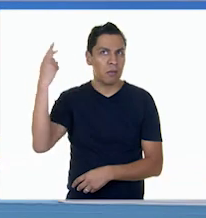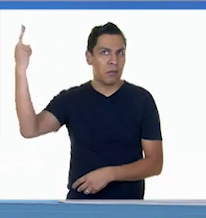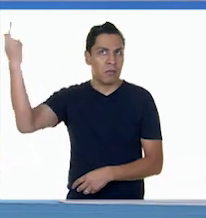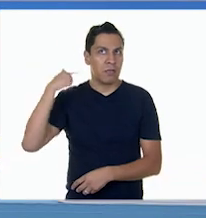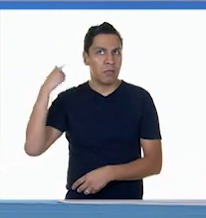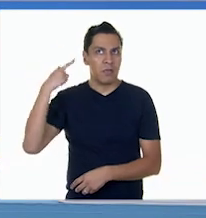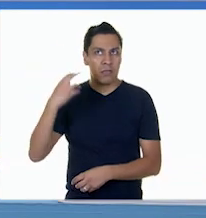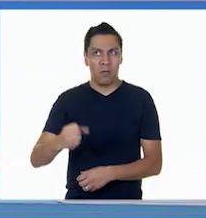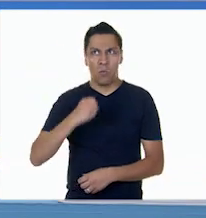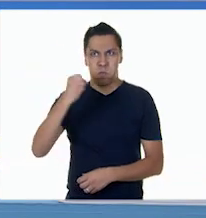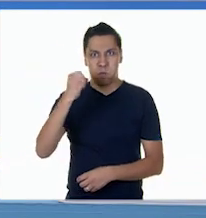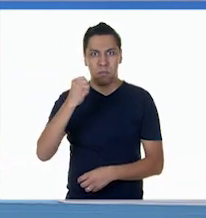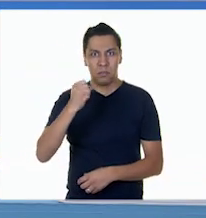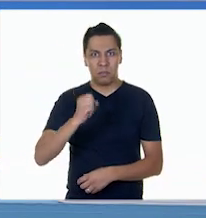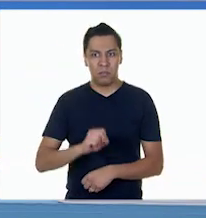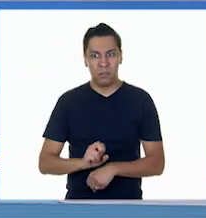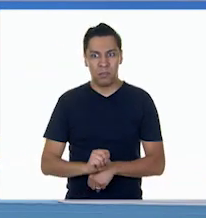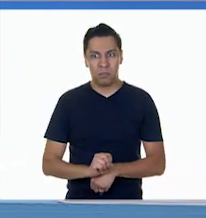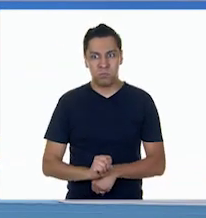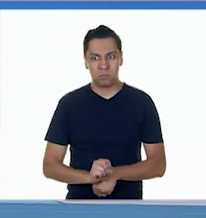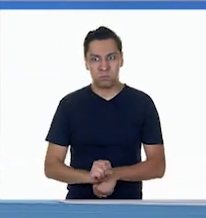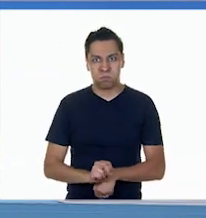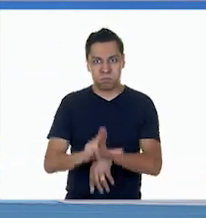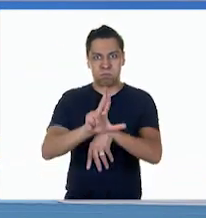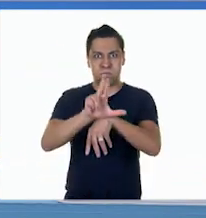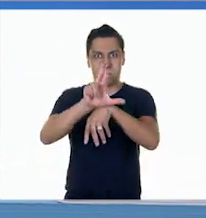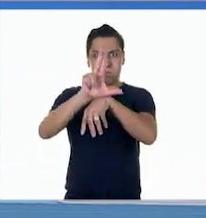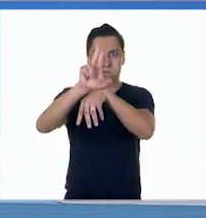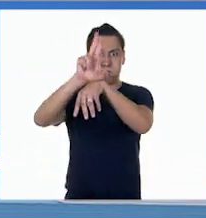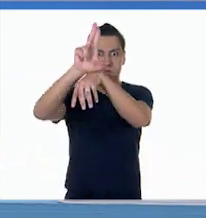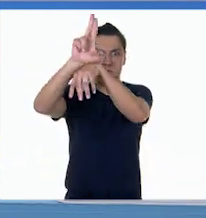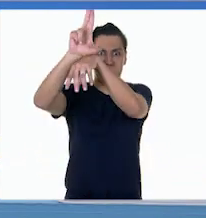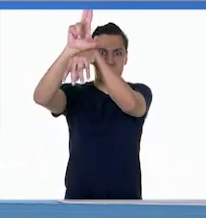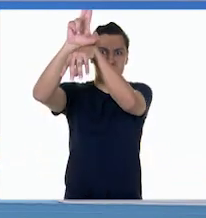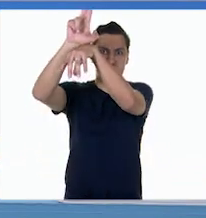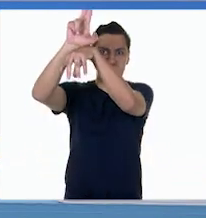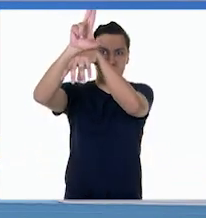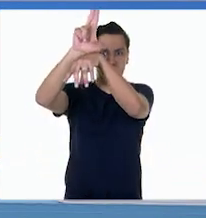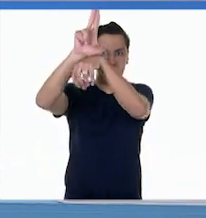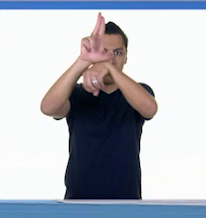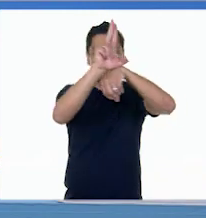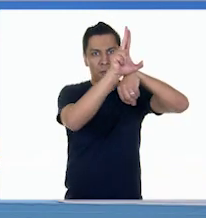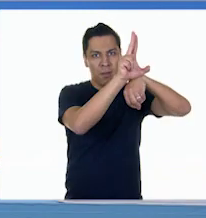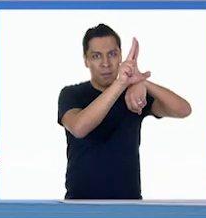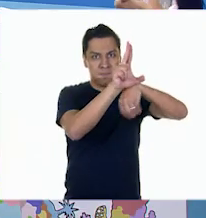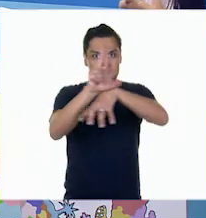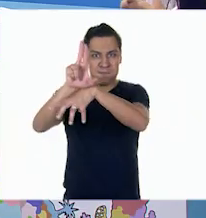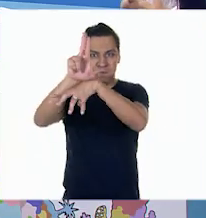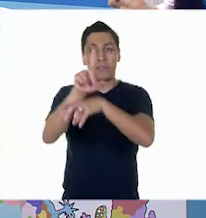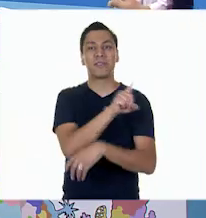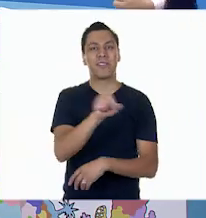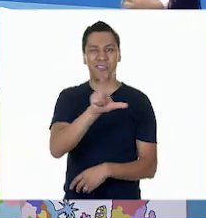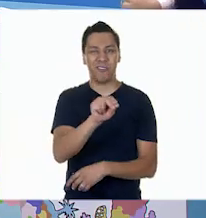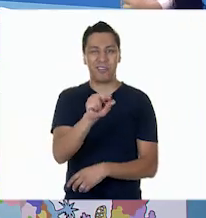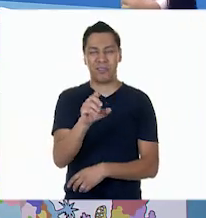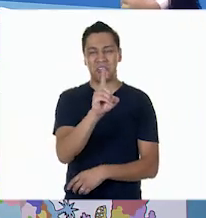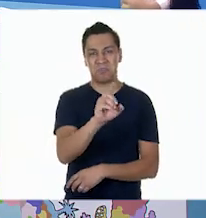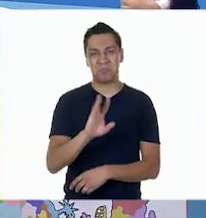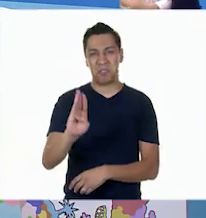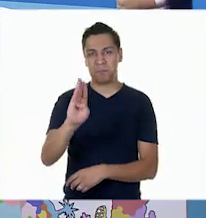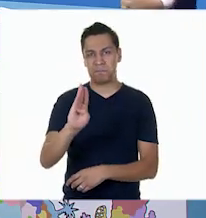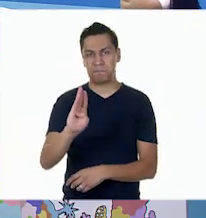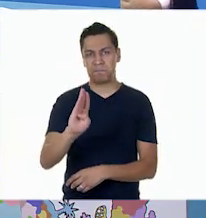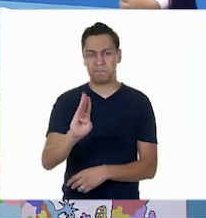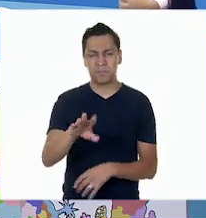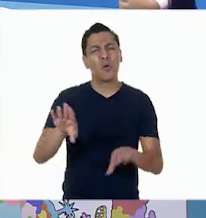lo he escuchado en vivo. Pero los demás... ¿Cómo podemos evitar que nos hagan daño? En